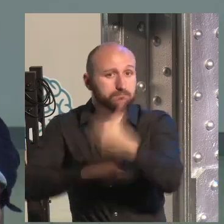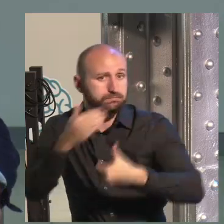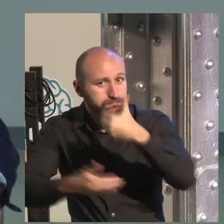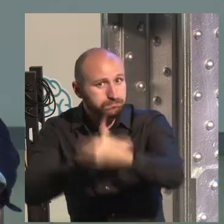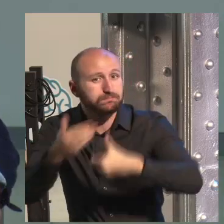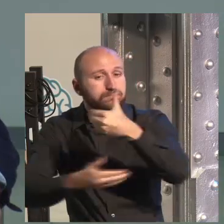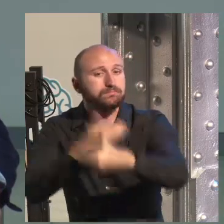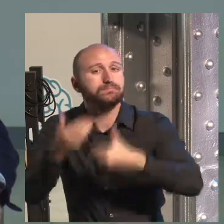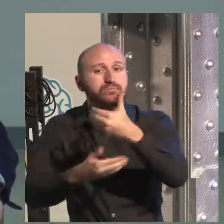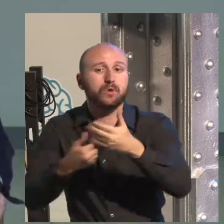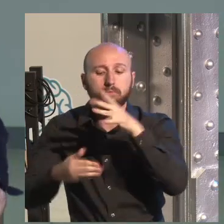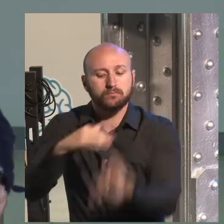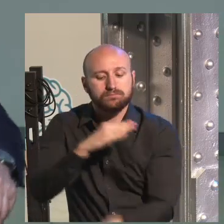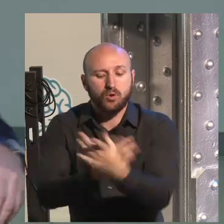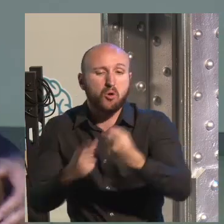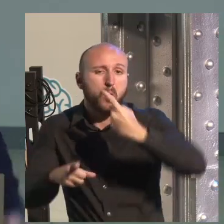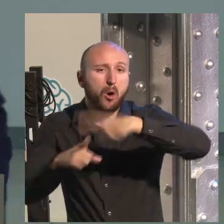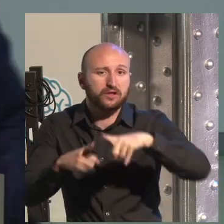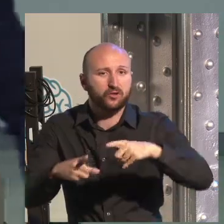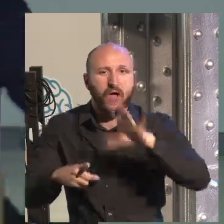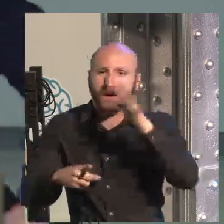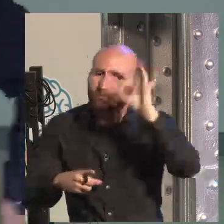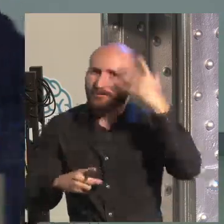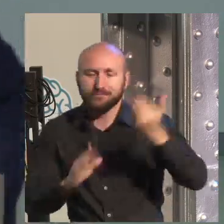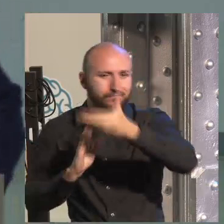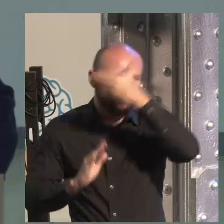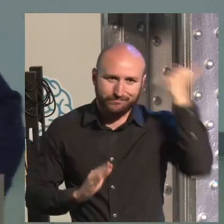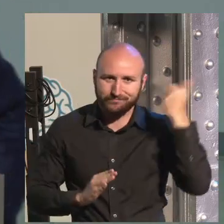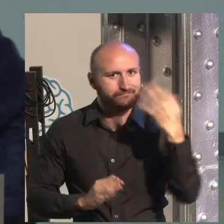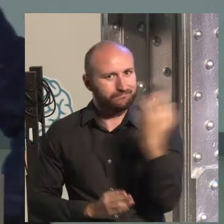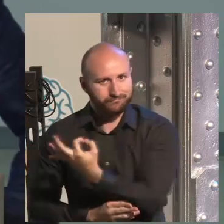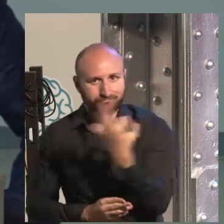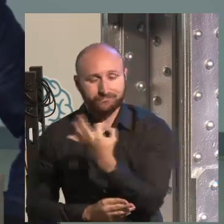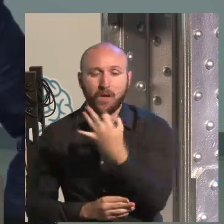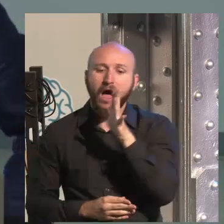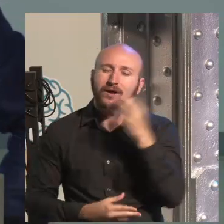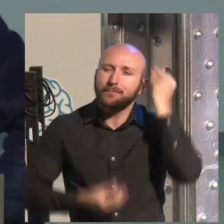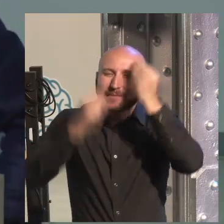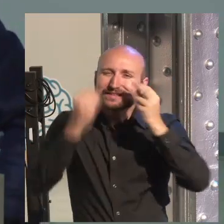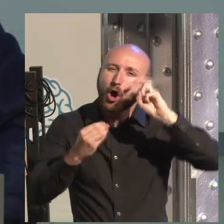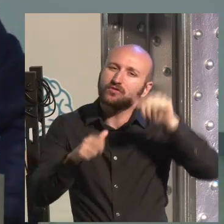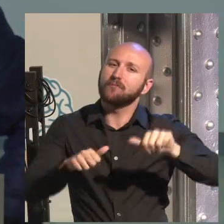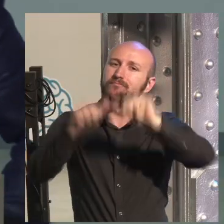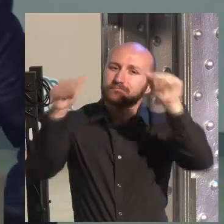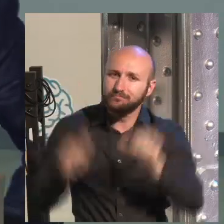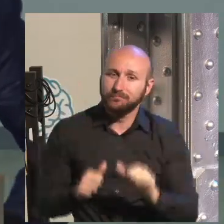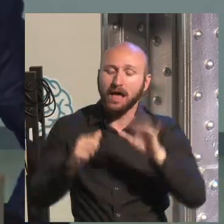de objetos, sin más, industriales, sino que tenemos que darnos cuenta de que hemos vuelto